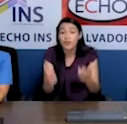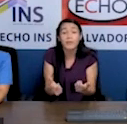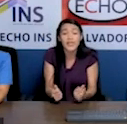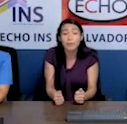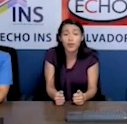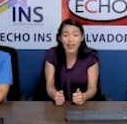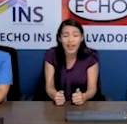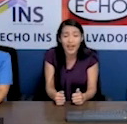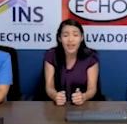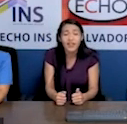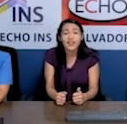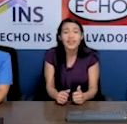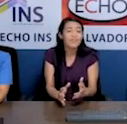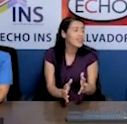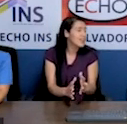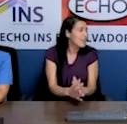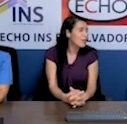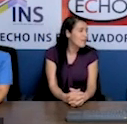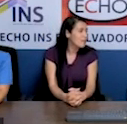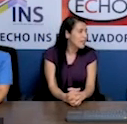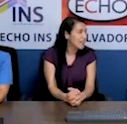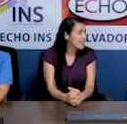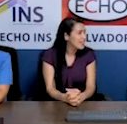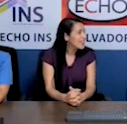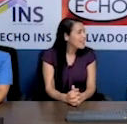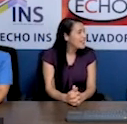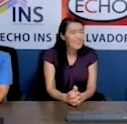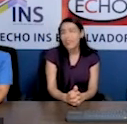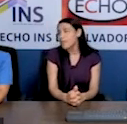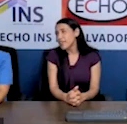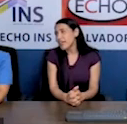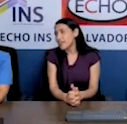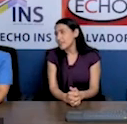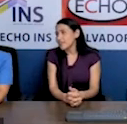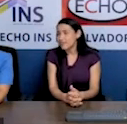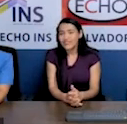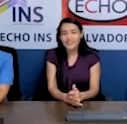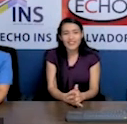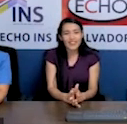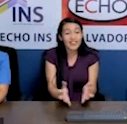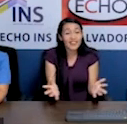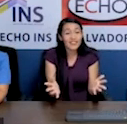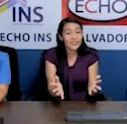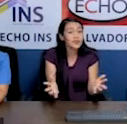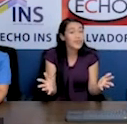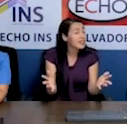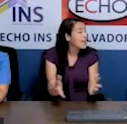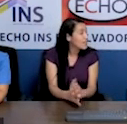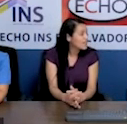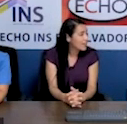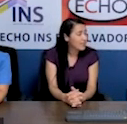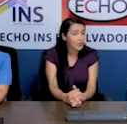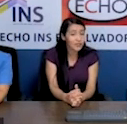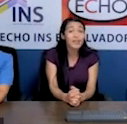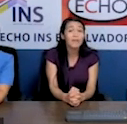antecedentes, era una familia empoderada, y adivinen qué dijo la familia. Queremos ir a casa. Esa es una